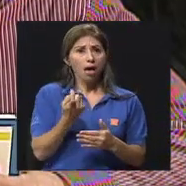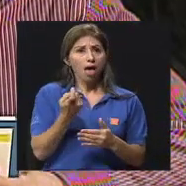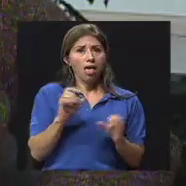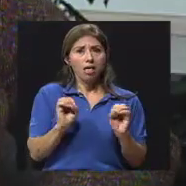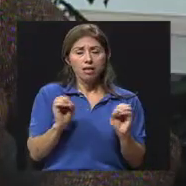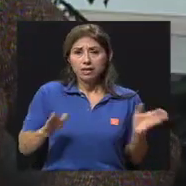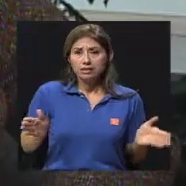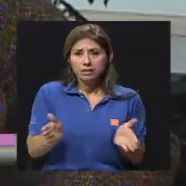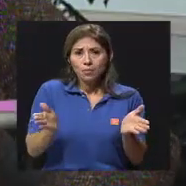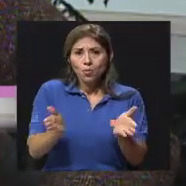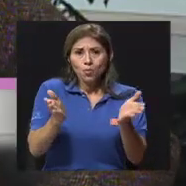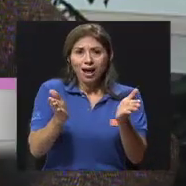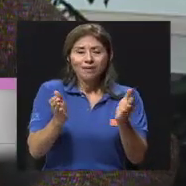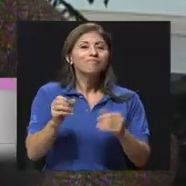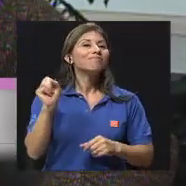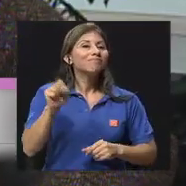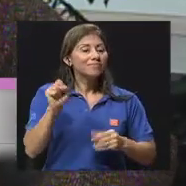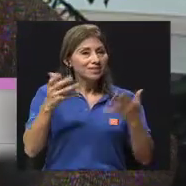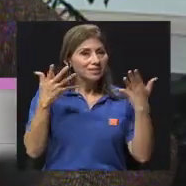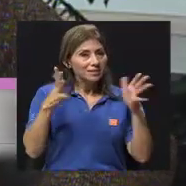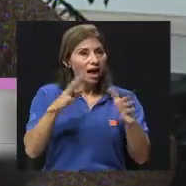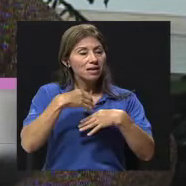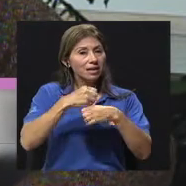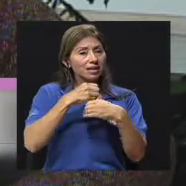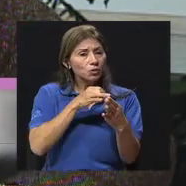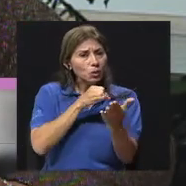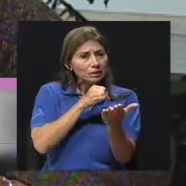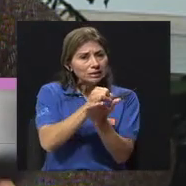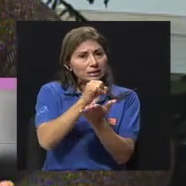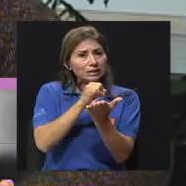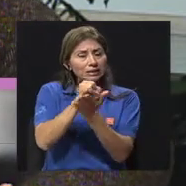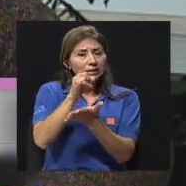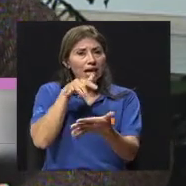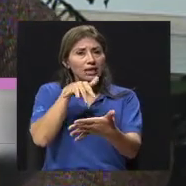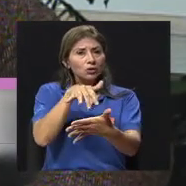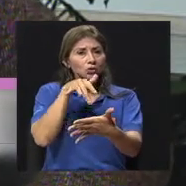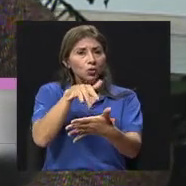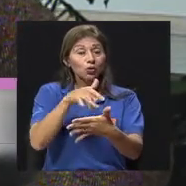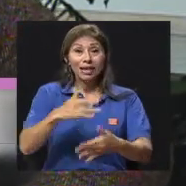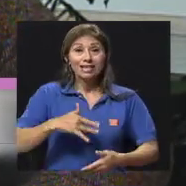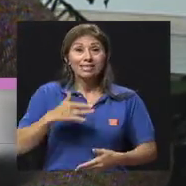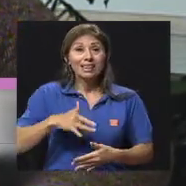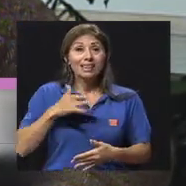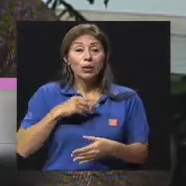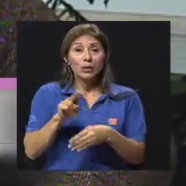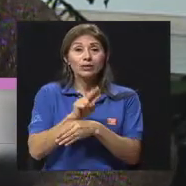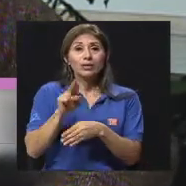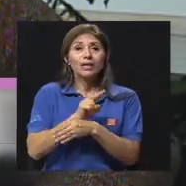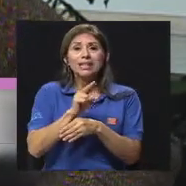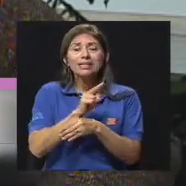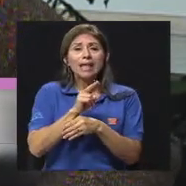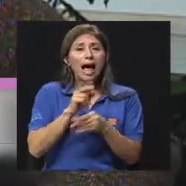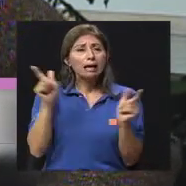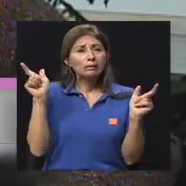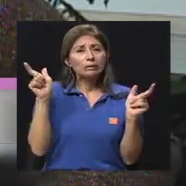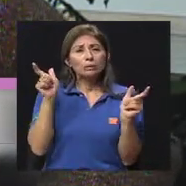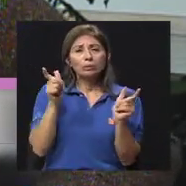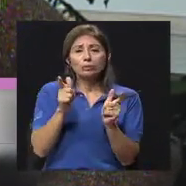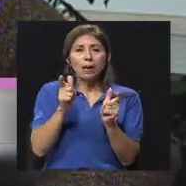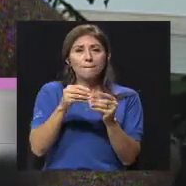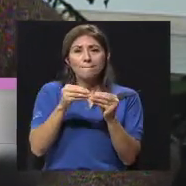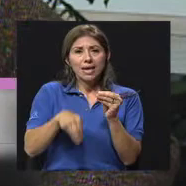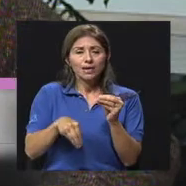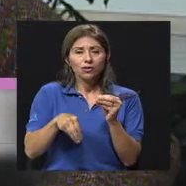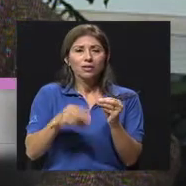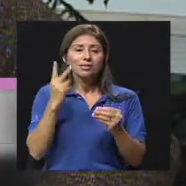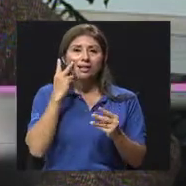determinado, ¿verdad?, que el sentido menos, el que menos se utiliza es la vista, a pesar de que es el órgano más, es